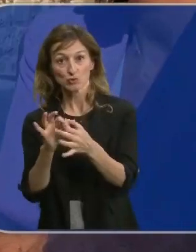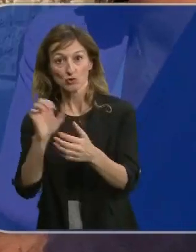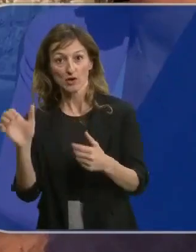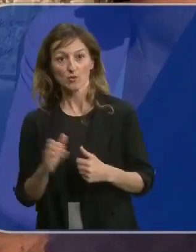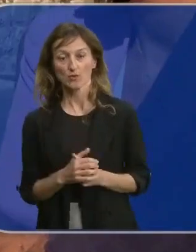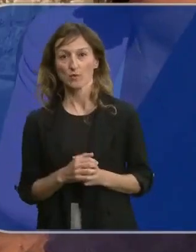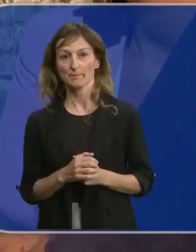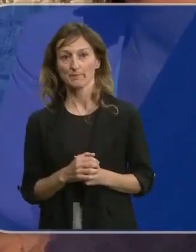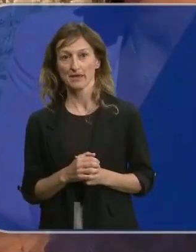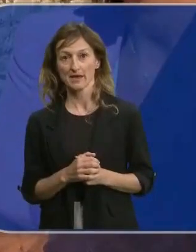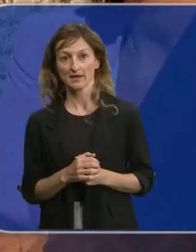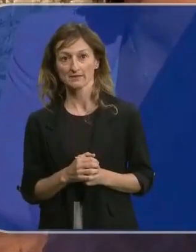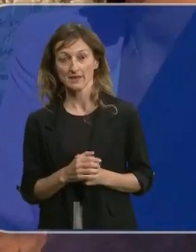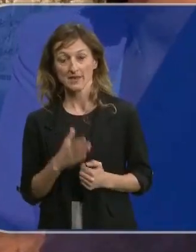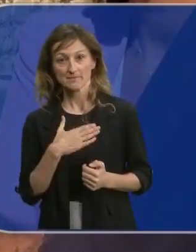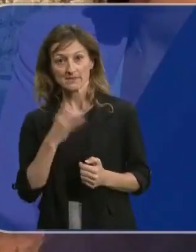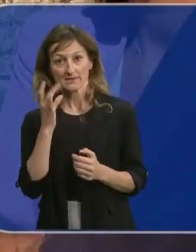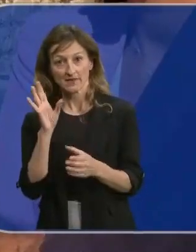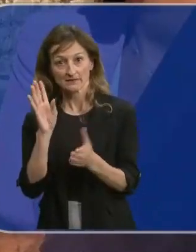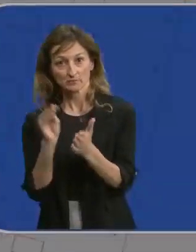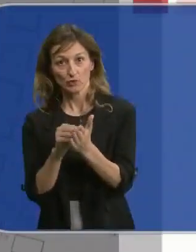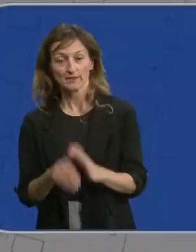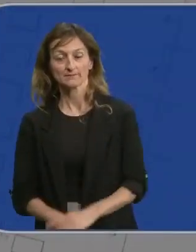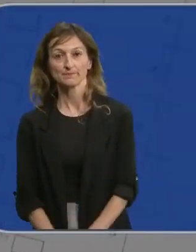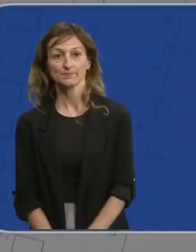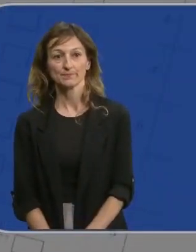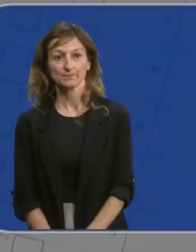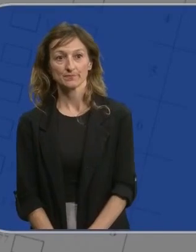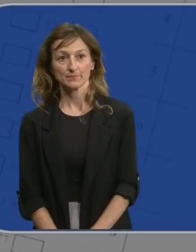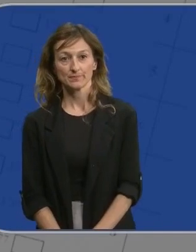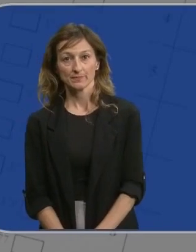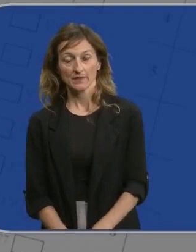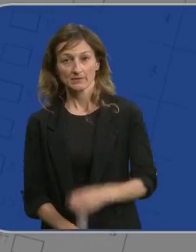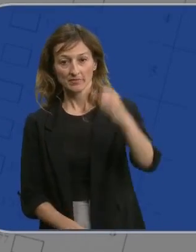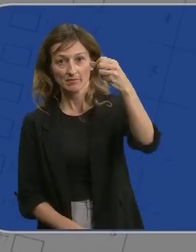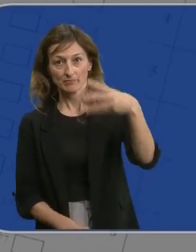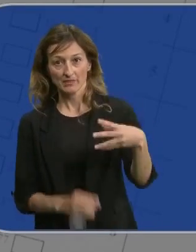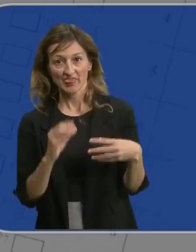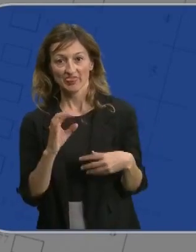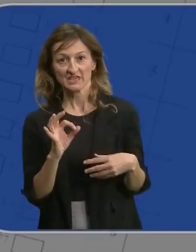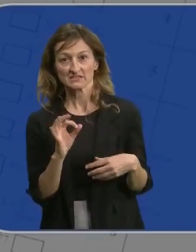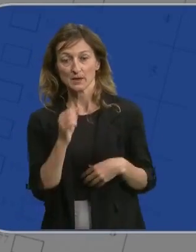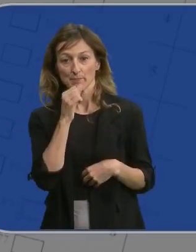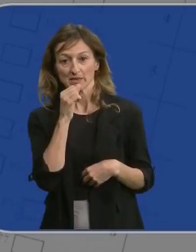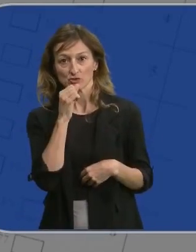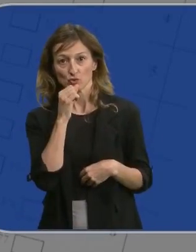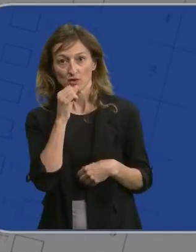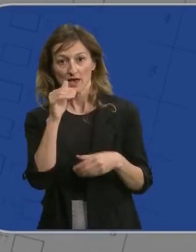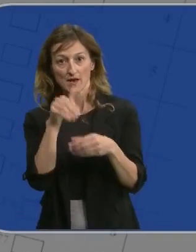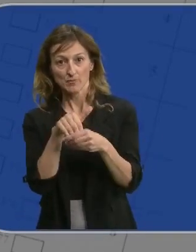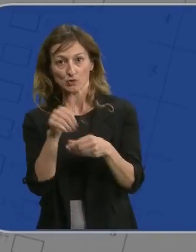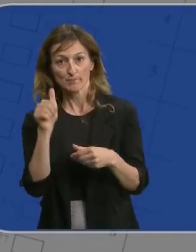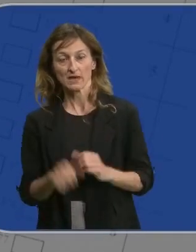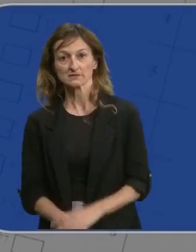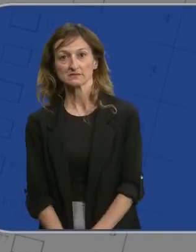en las políticas que Pon en marcha tengan en cuenta nuestras ideas el primer barómetro del cis tras el verano sitúa al psoe como la fuerza con más